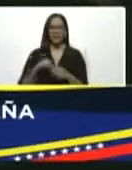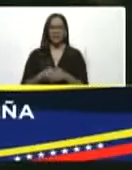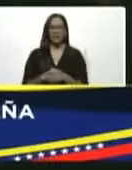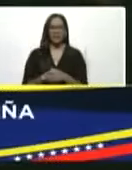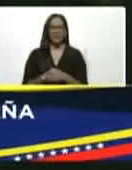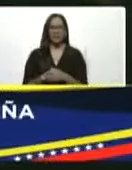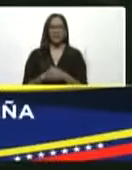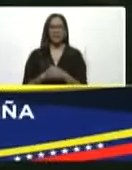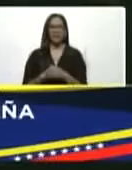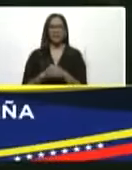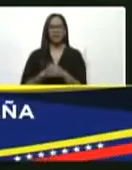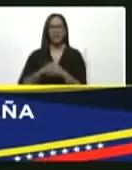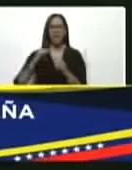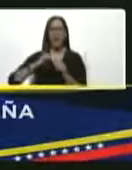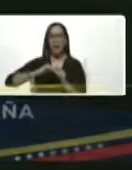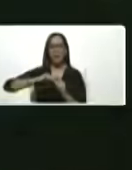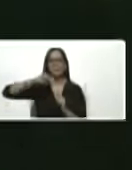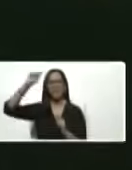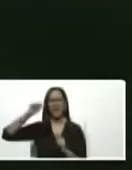al Pico